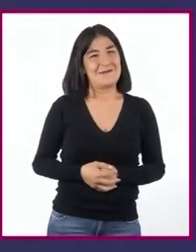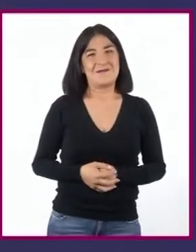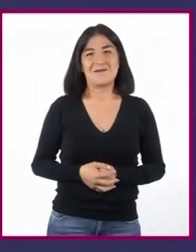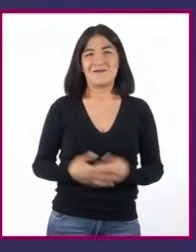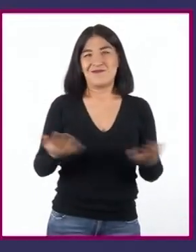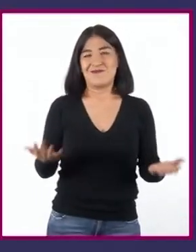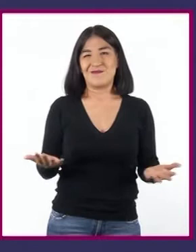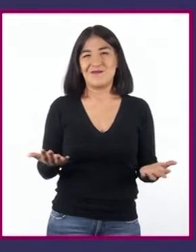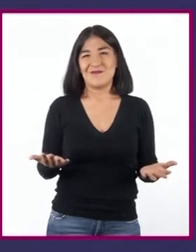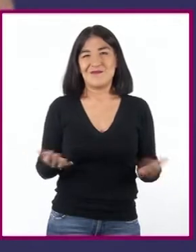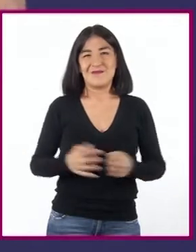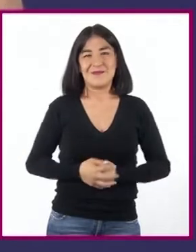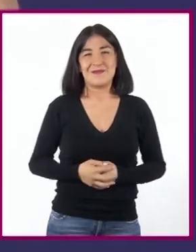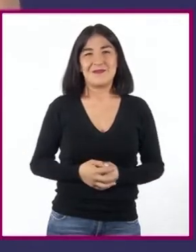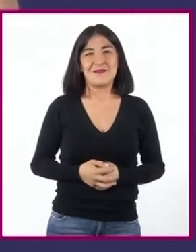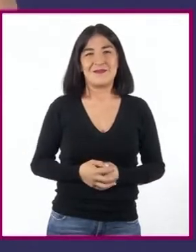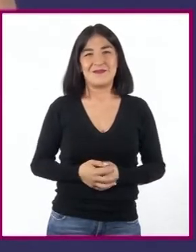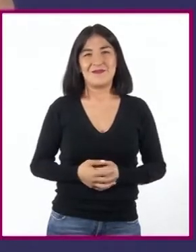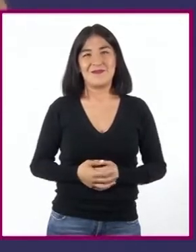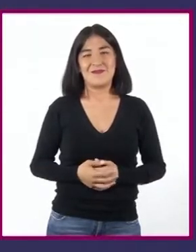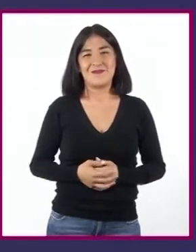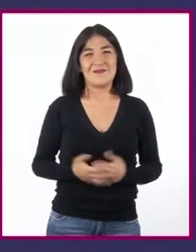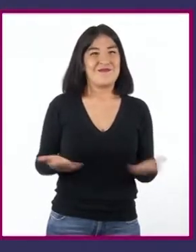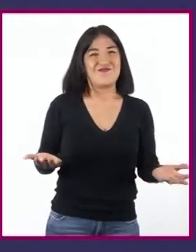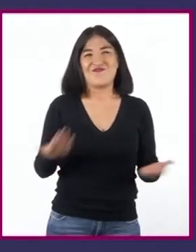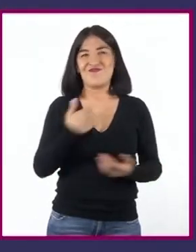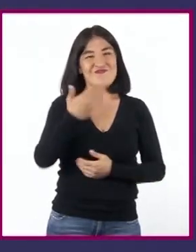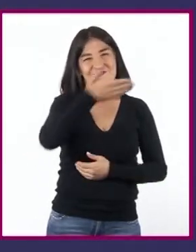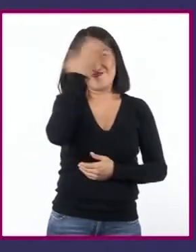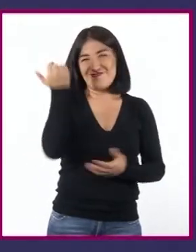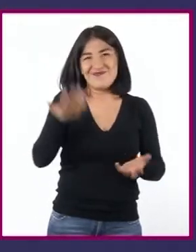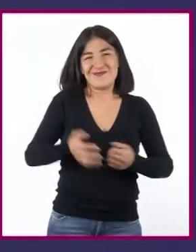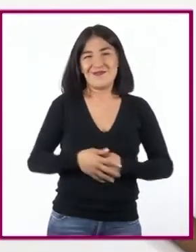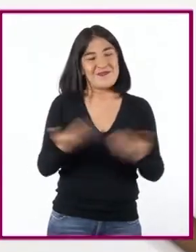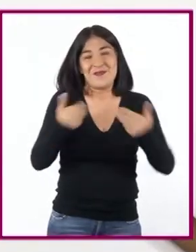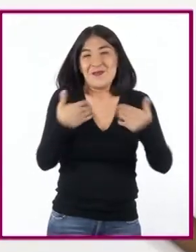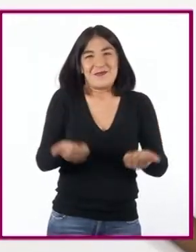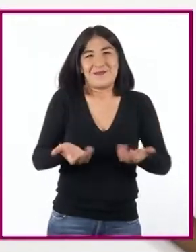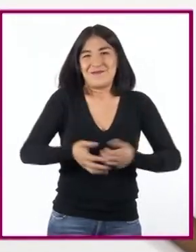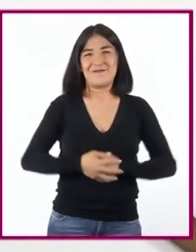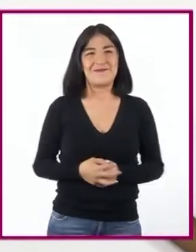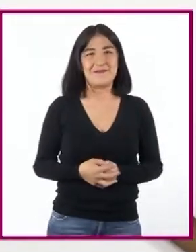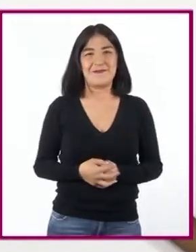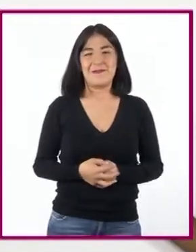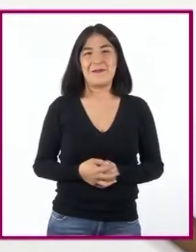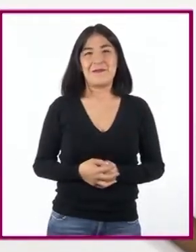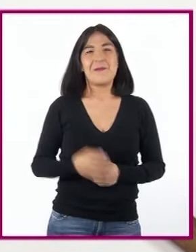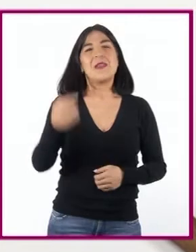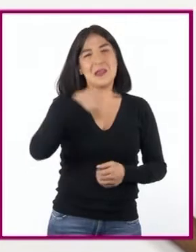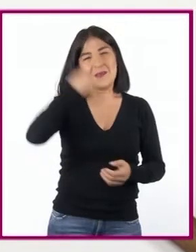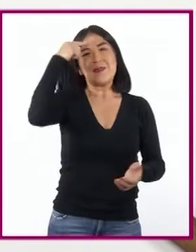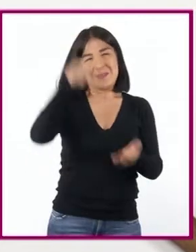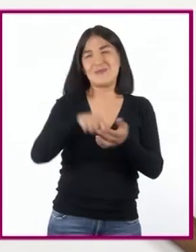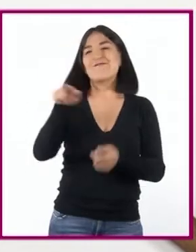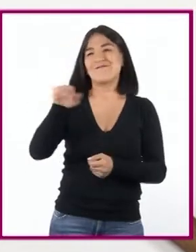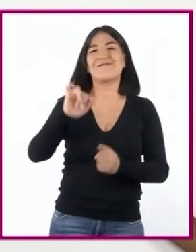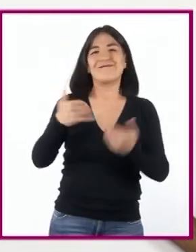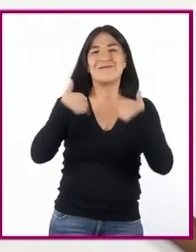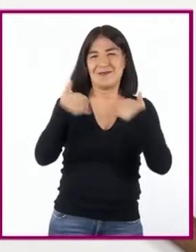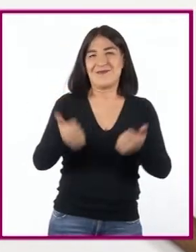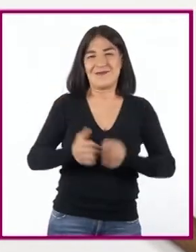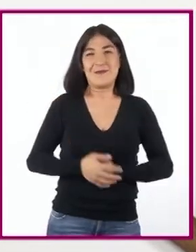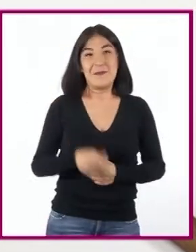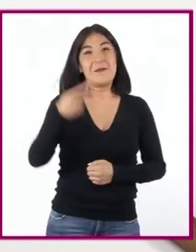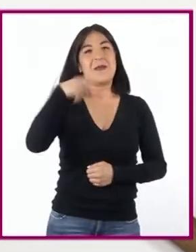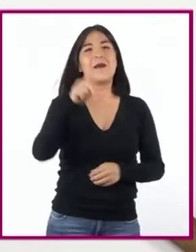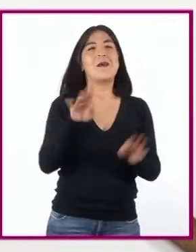Y... ay, pues no, no. No entiendo. Yo creo que sí entiendes,